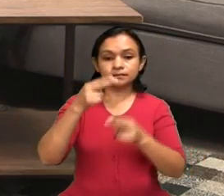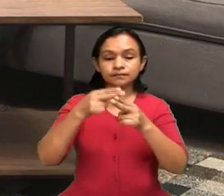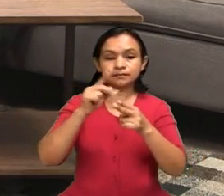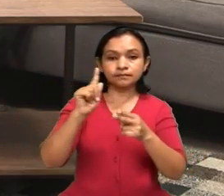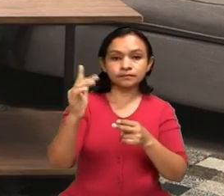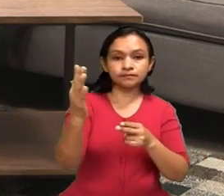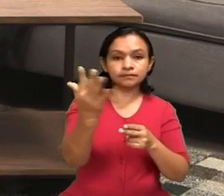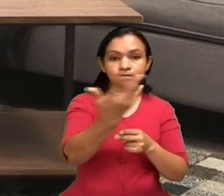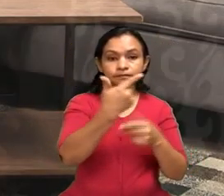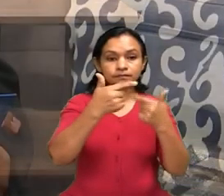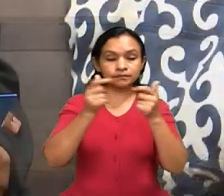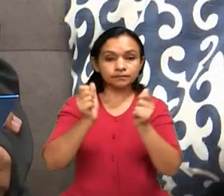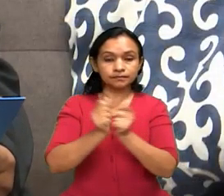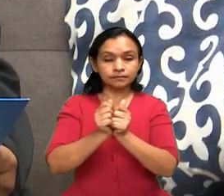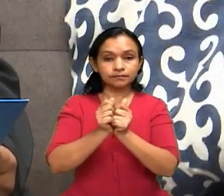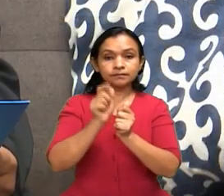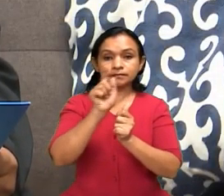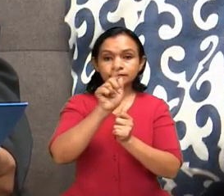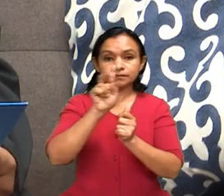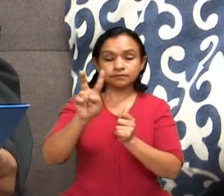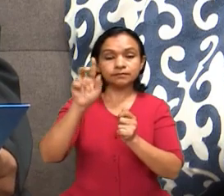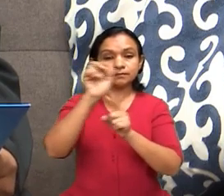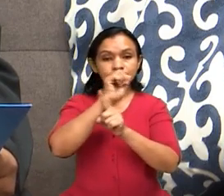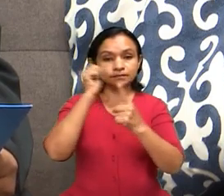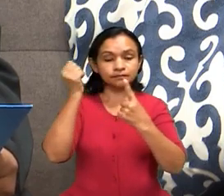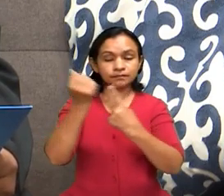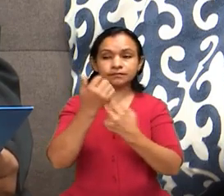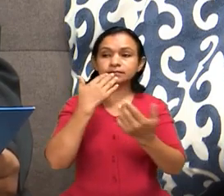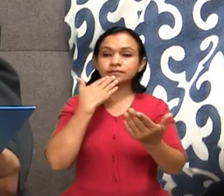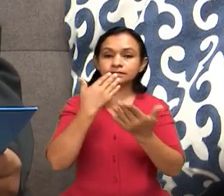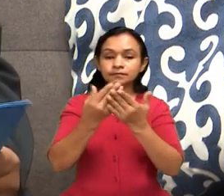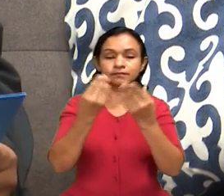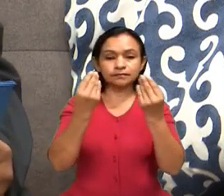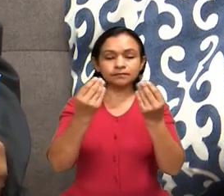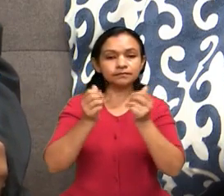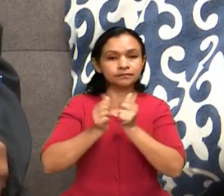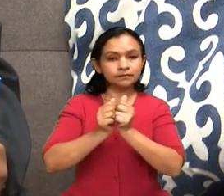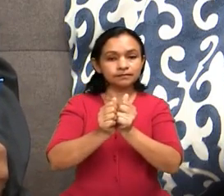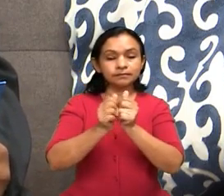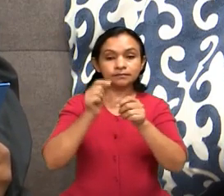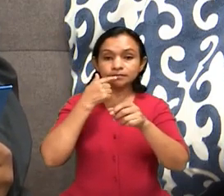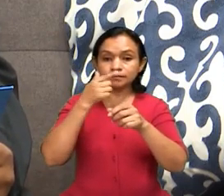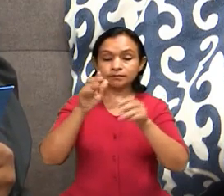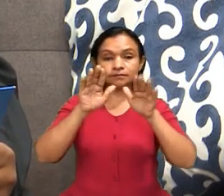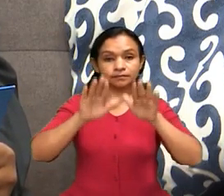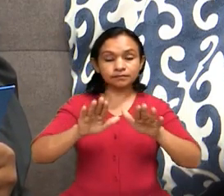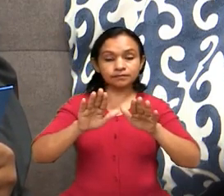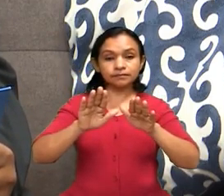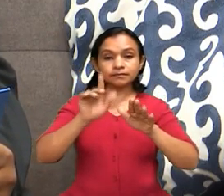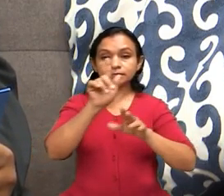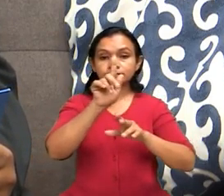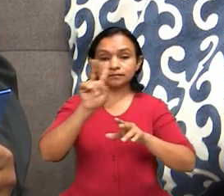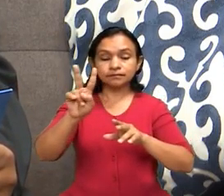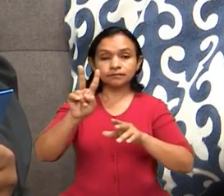que hace posible la transmisión de su programa desde el Parlamento, le agradecemos su compañía. Le invitamos a que se quede en sintonía del canal